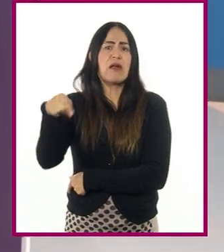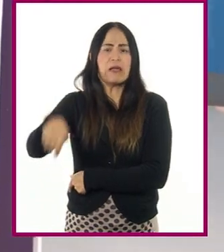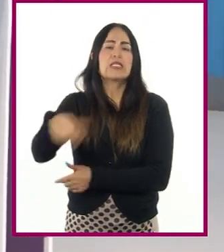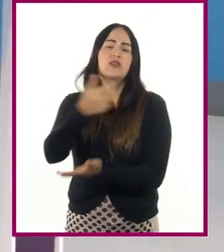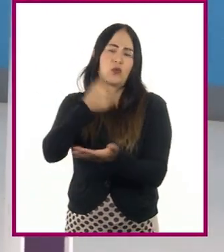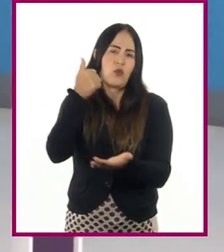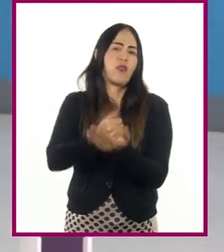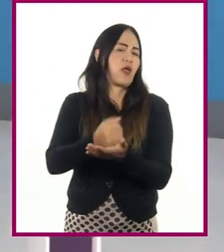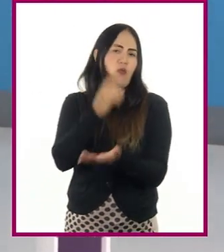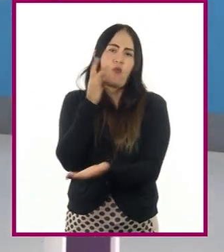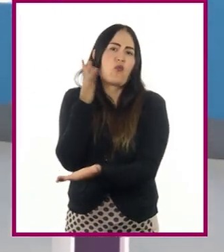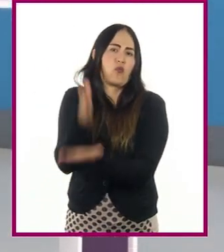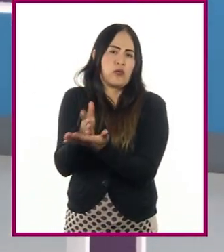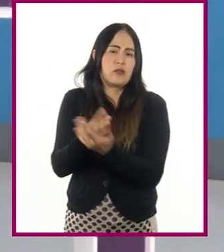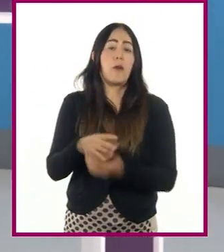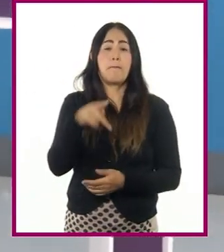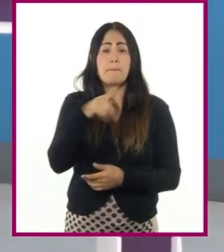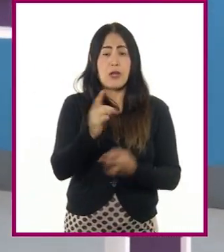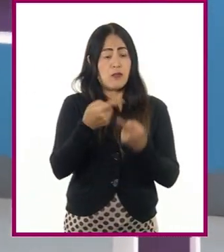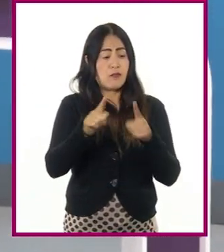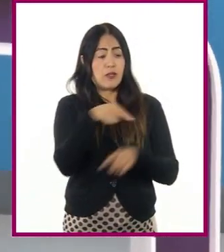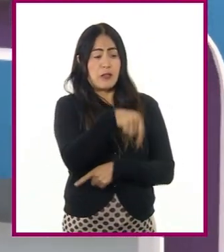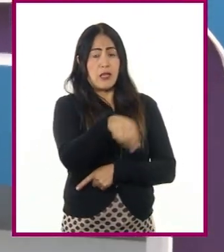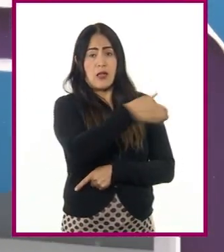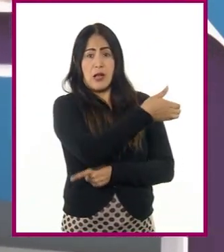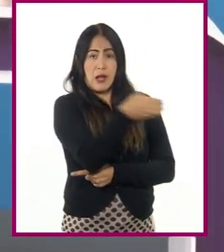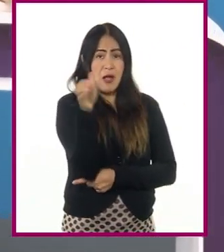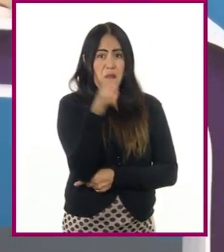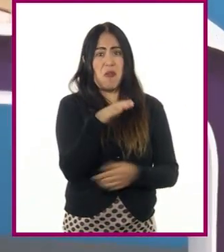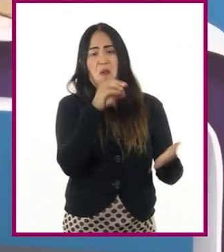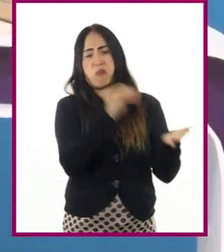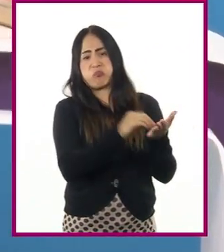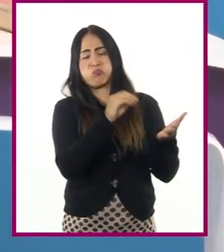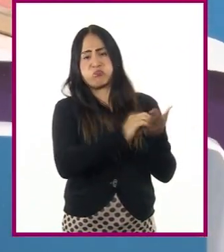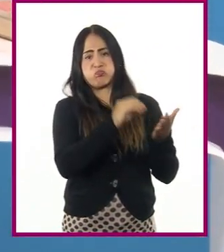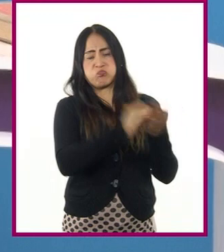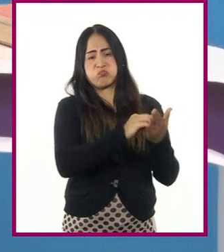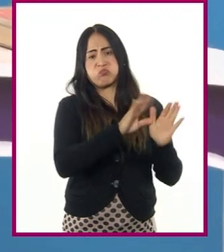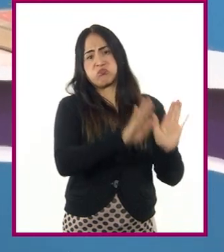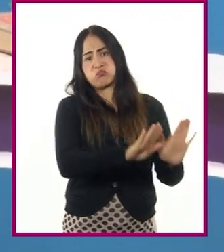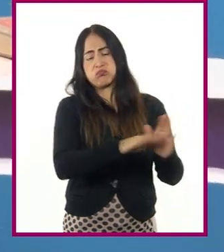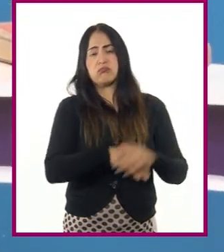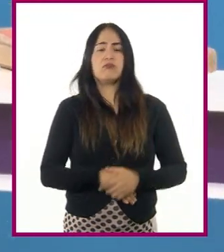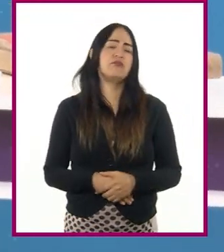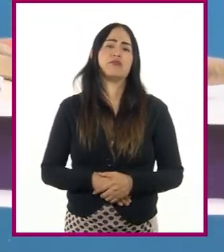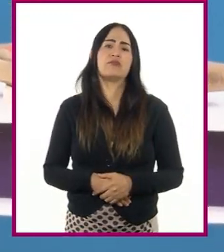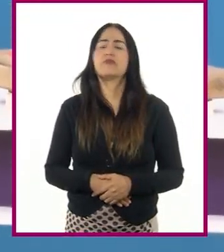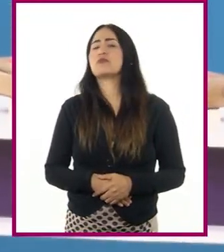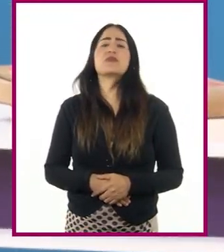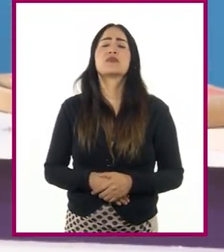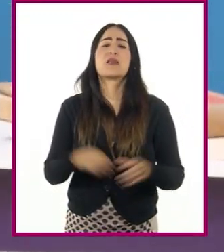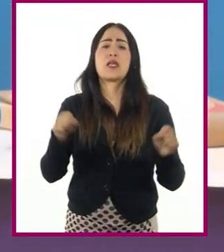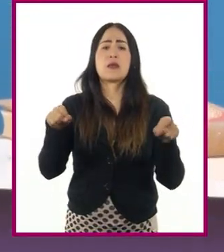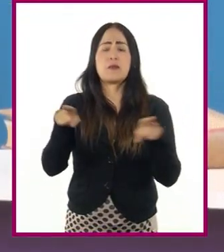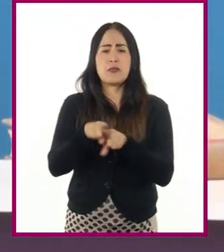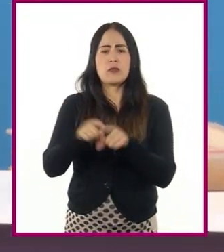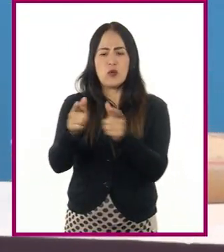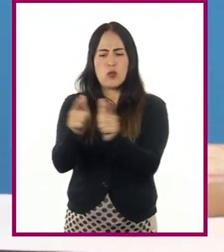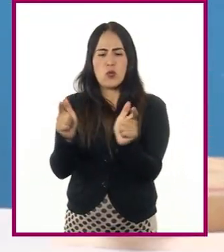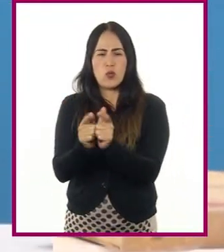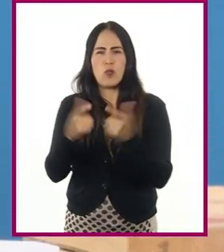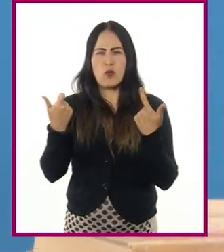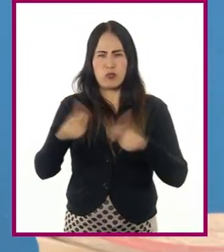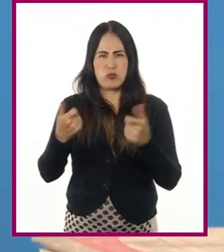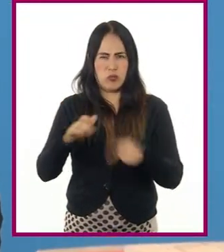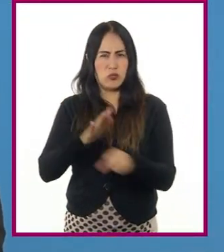ciudades, mientras que en el campo mostraba rezagos. A la vez que se expandía la clase media, en